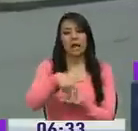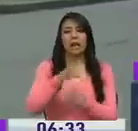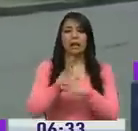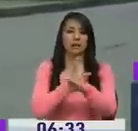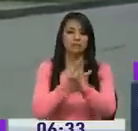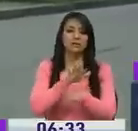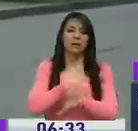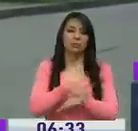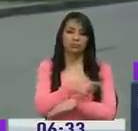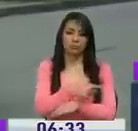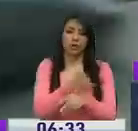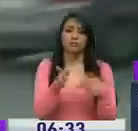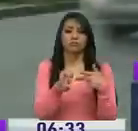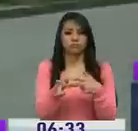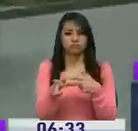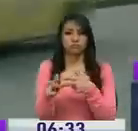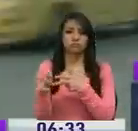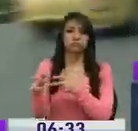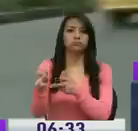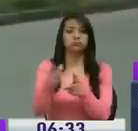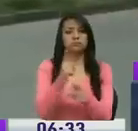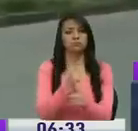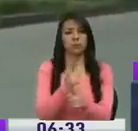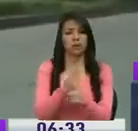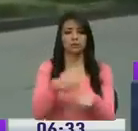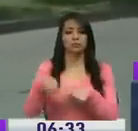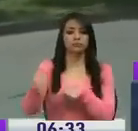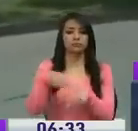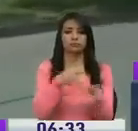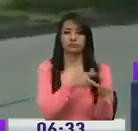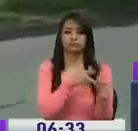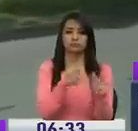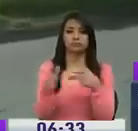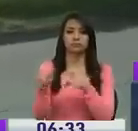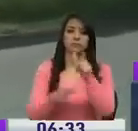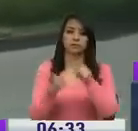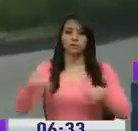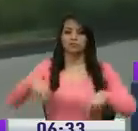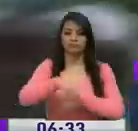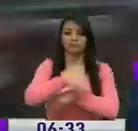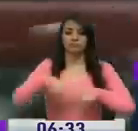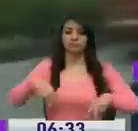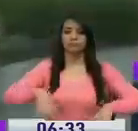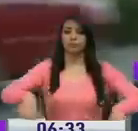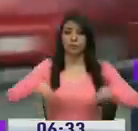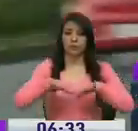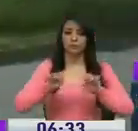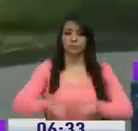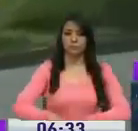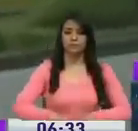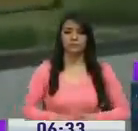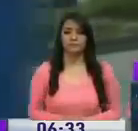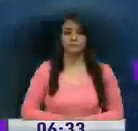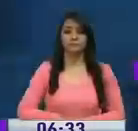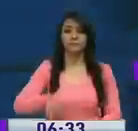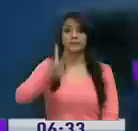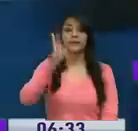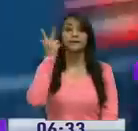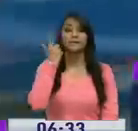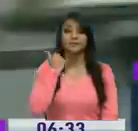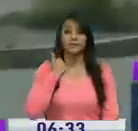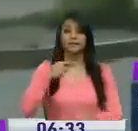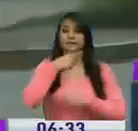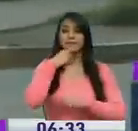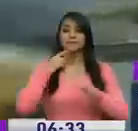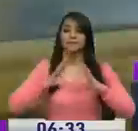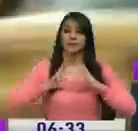obviamente hay una gran carga de vehículos y también de personas que circulan por este lugar durante estos tres días de asueto se